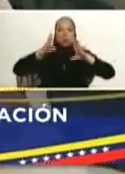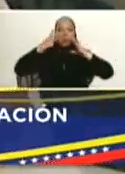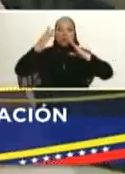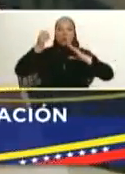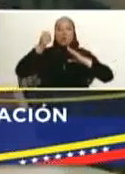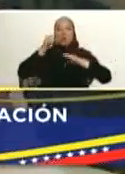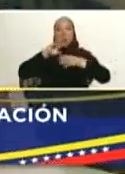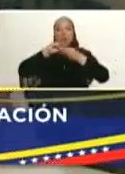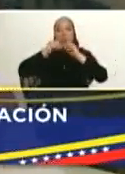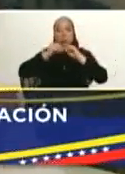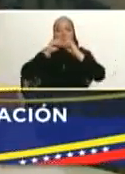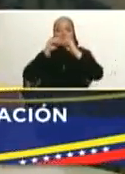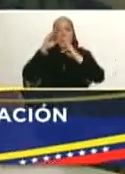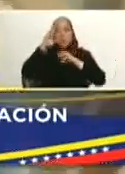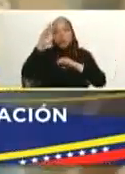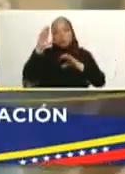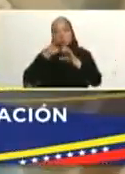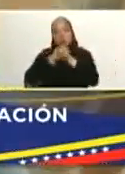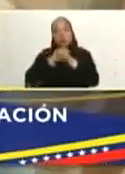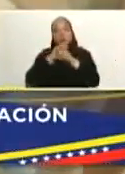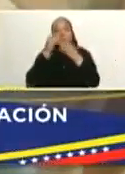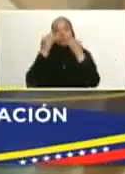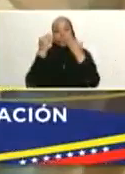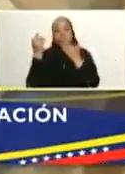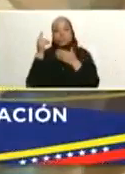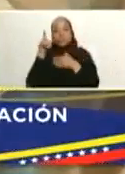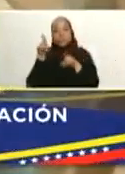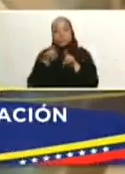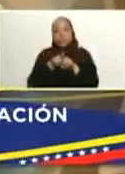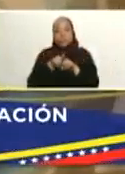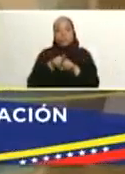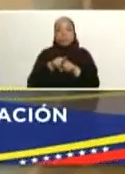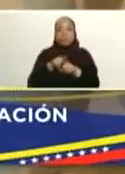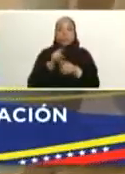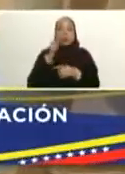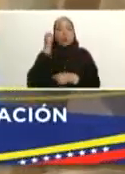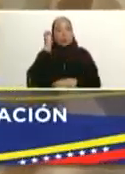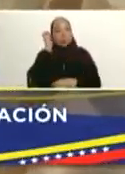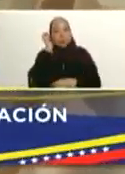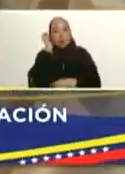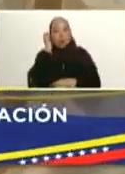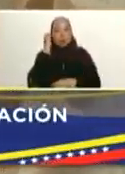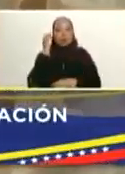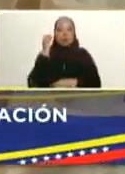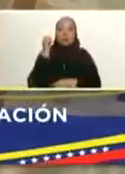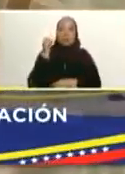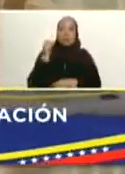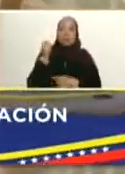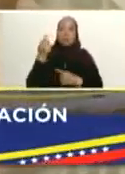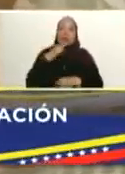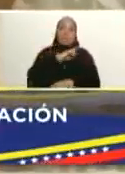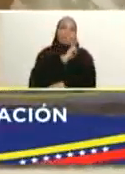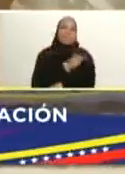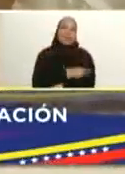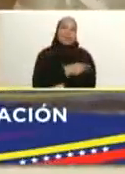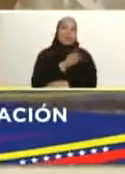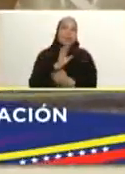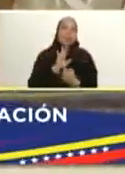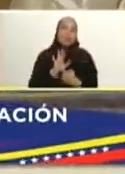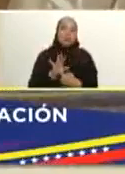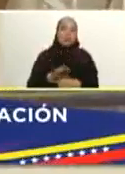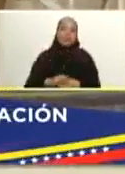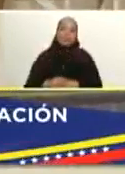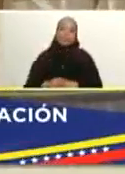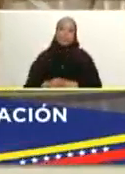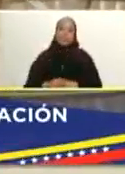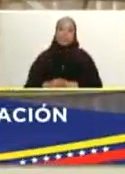a indicar ese saludo y que usted, yo sé que es una mujer guerrera, guerrera, y ya usted lo va a ver, presidente. Buenas